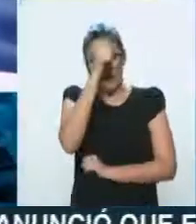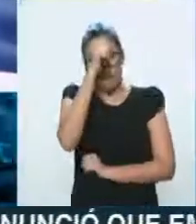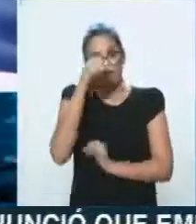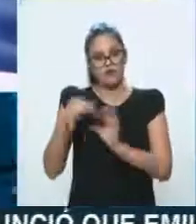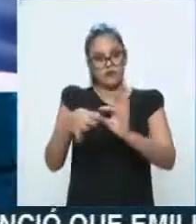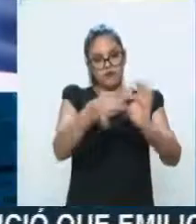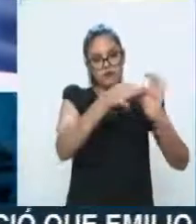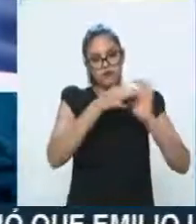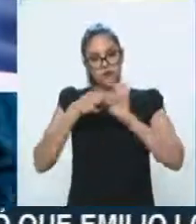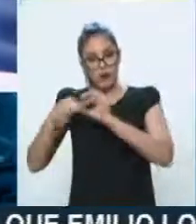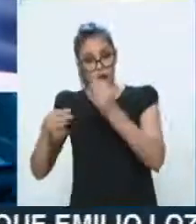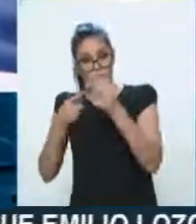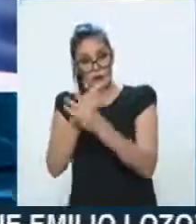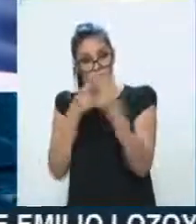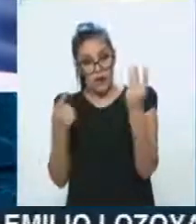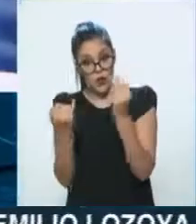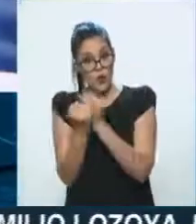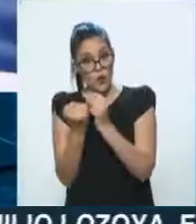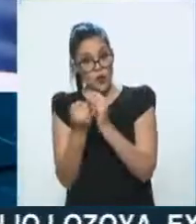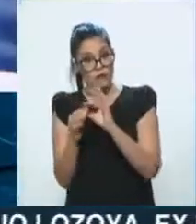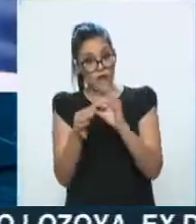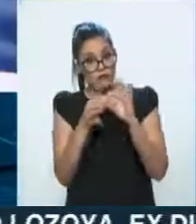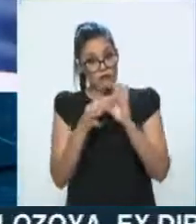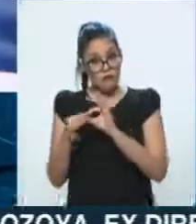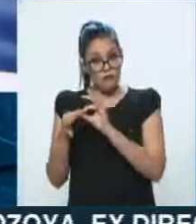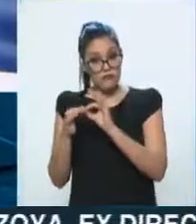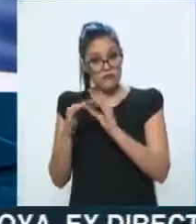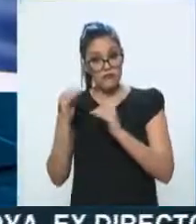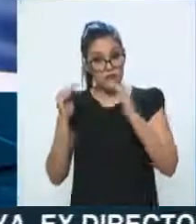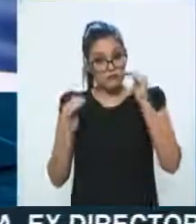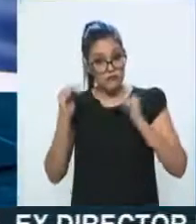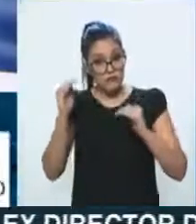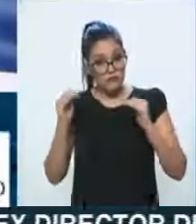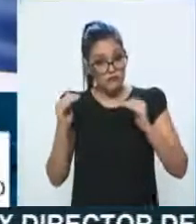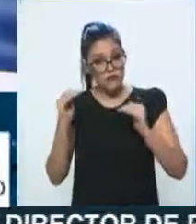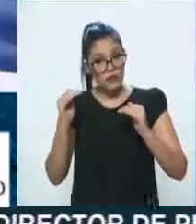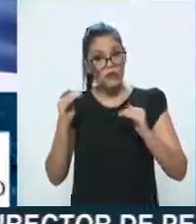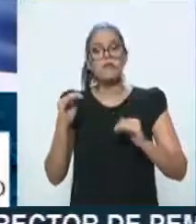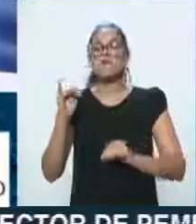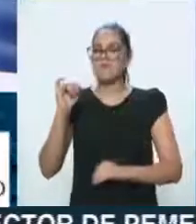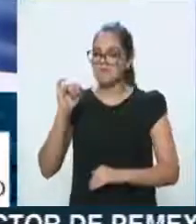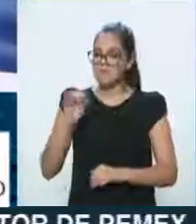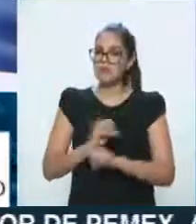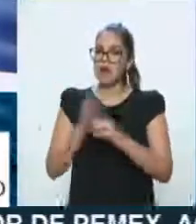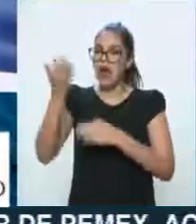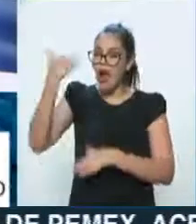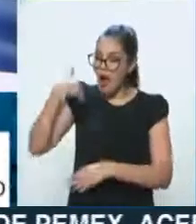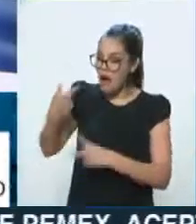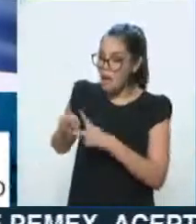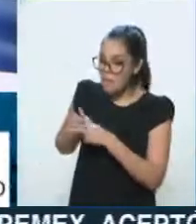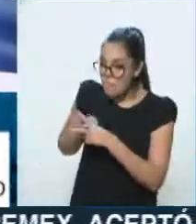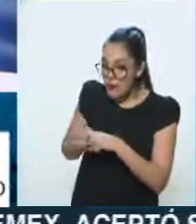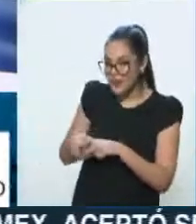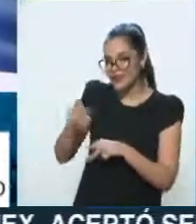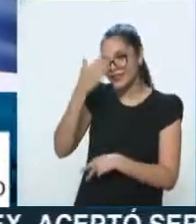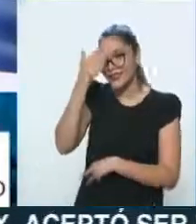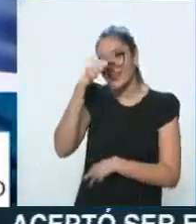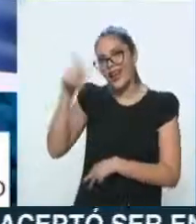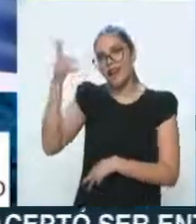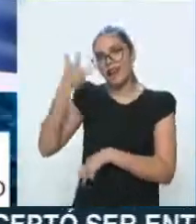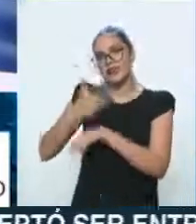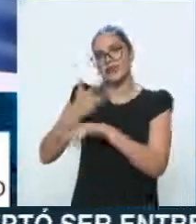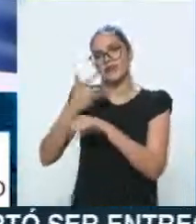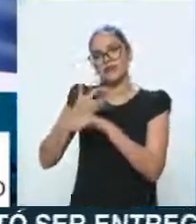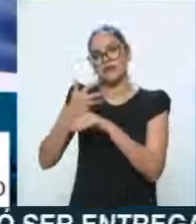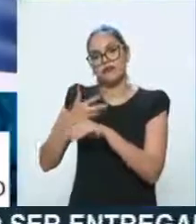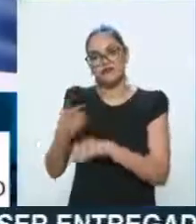las tres partes. Mira, definitivamente, si vemos dónde estábamos al inicio de la negociación, donde como tú sabes, Estados Unidos